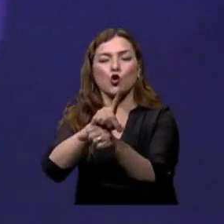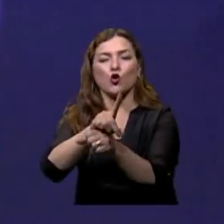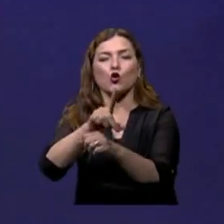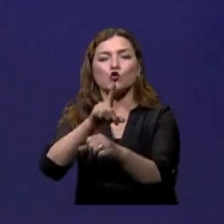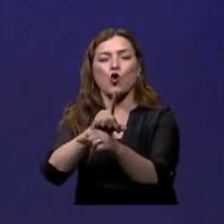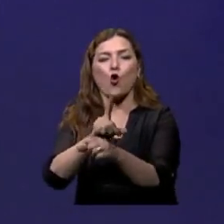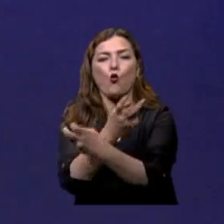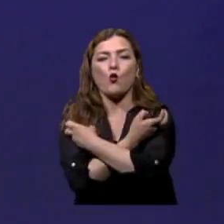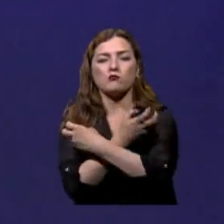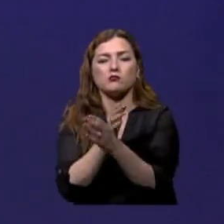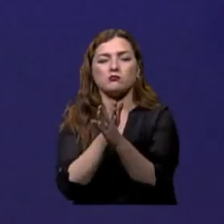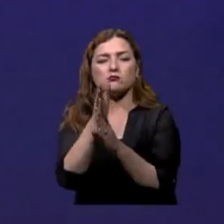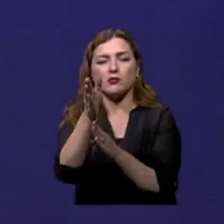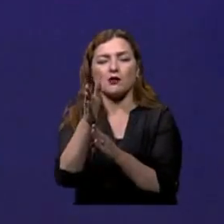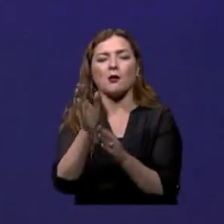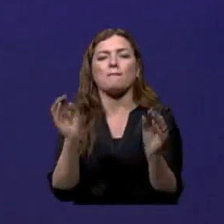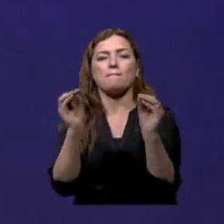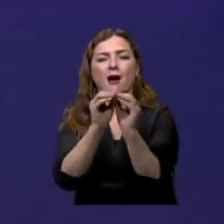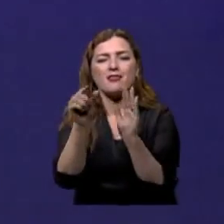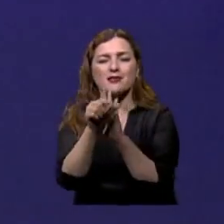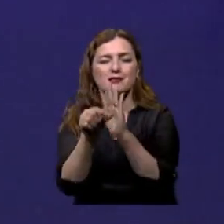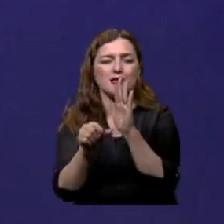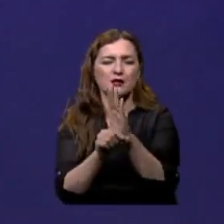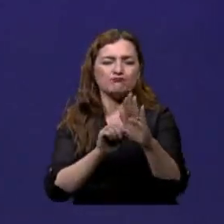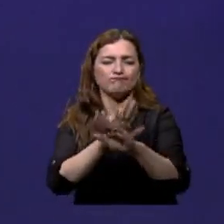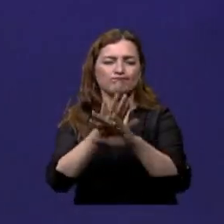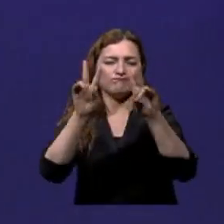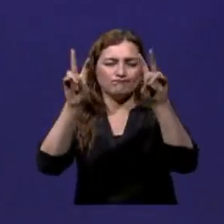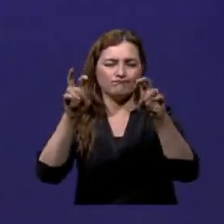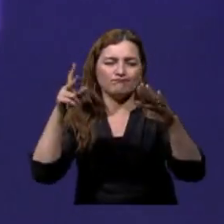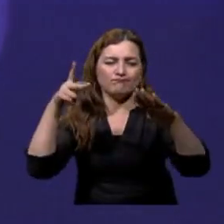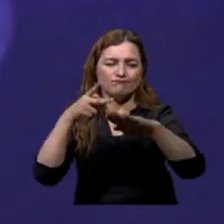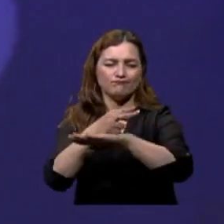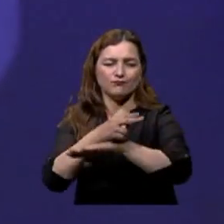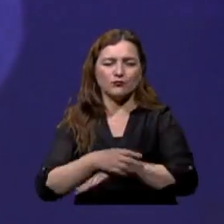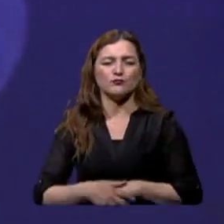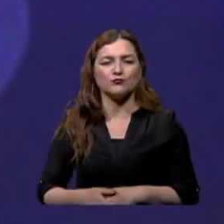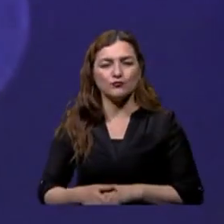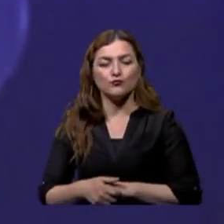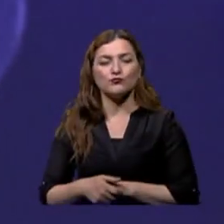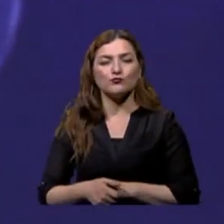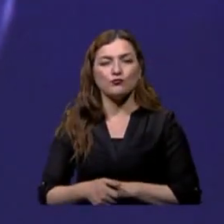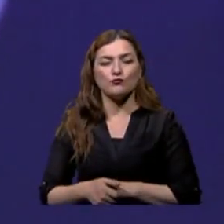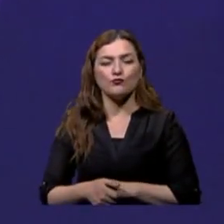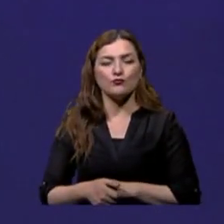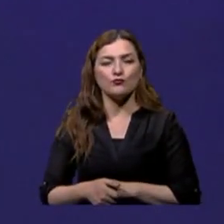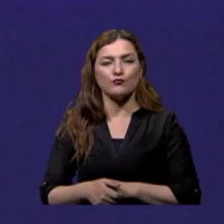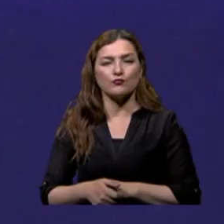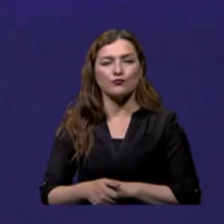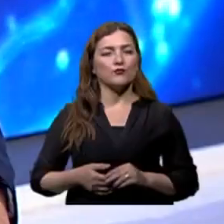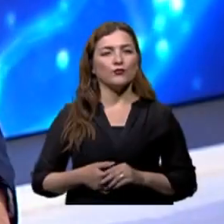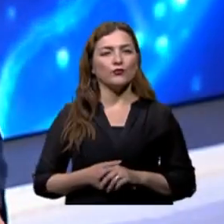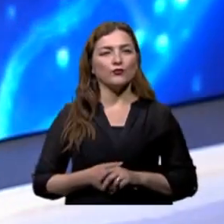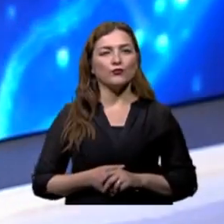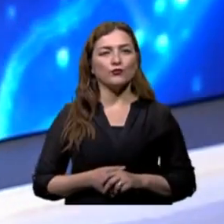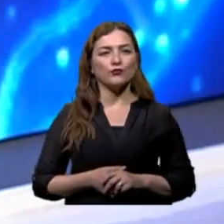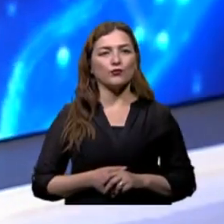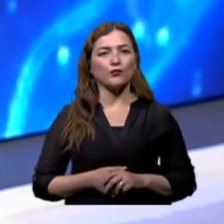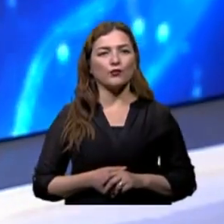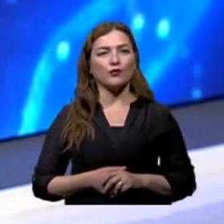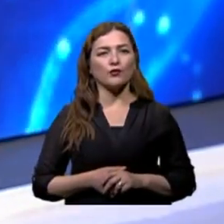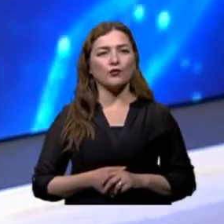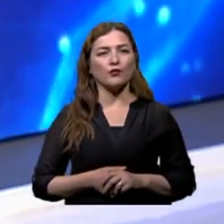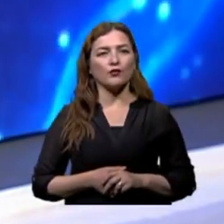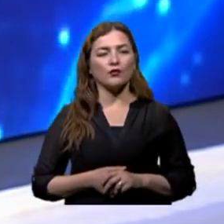médico traumatólogo y seguiremos ampliando ya desde esa visión el tema de las amputaciones. Volvemos enseguida. Y pues